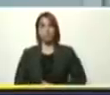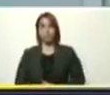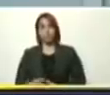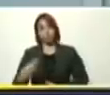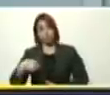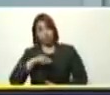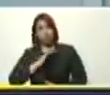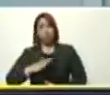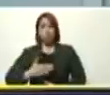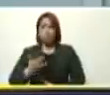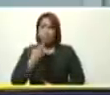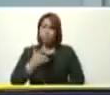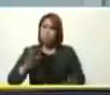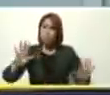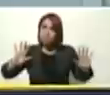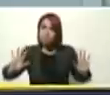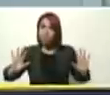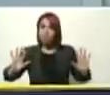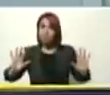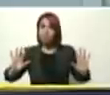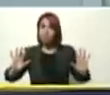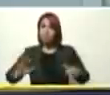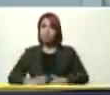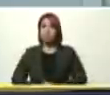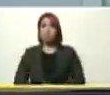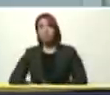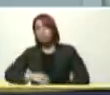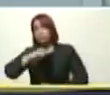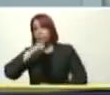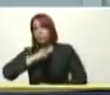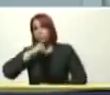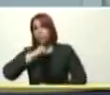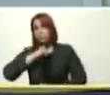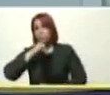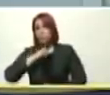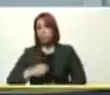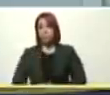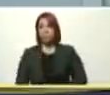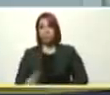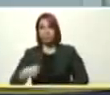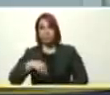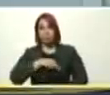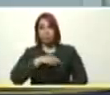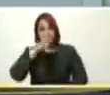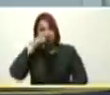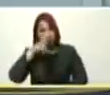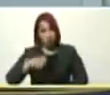Nosotros podemos decir que la resistencia de nuestro pueblo,